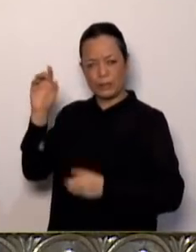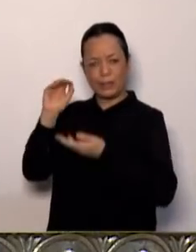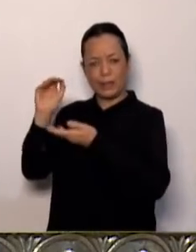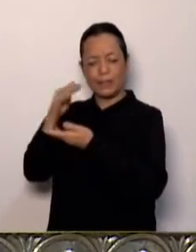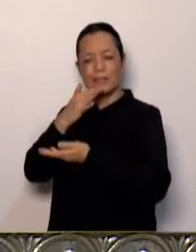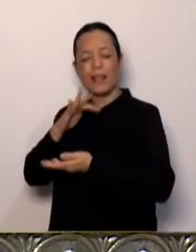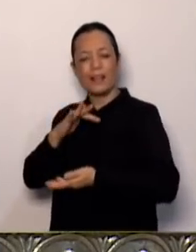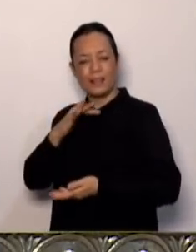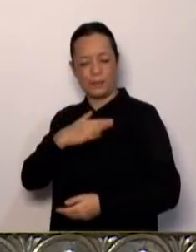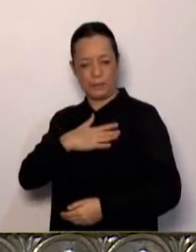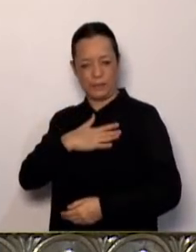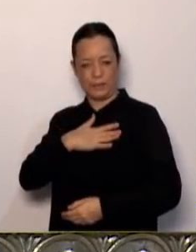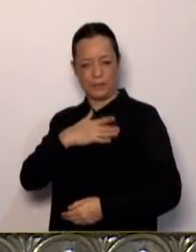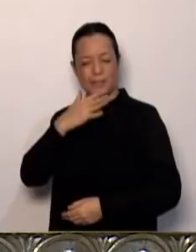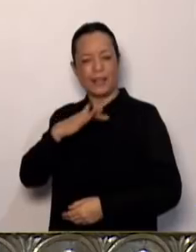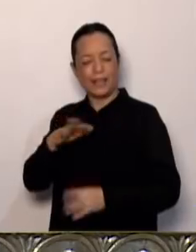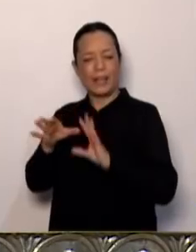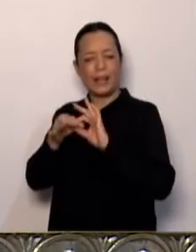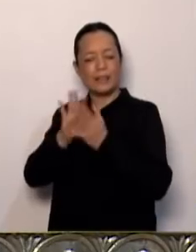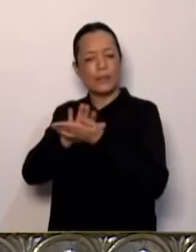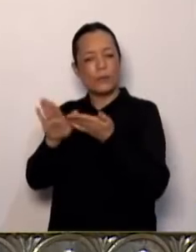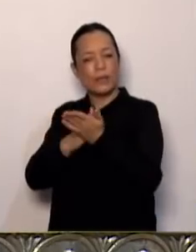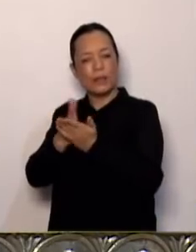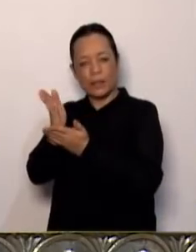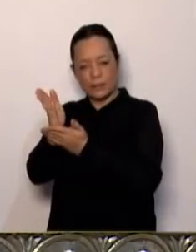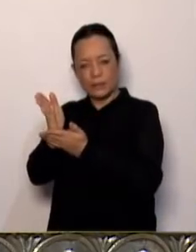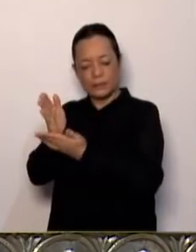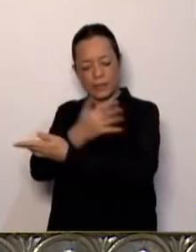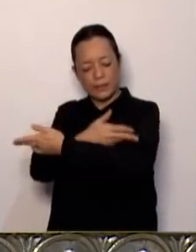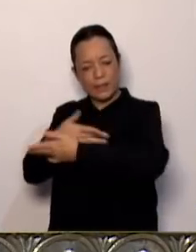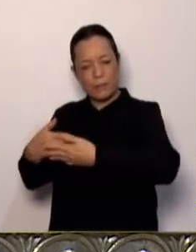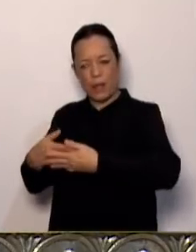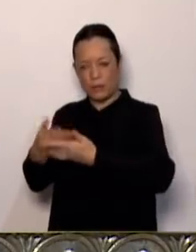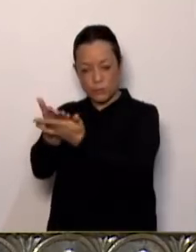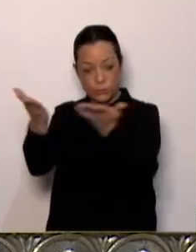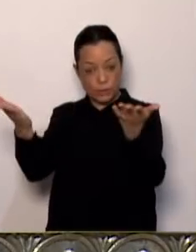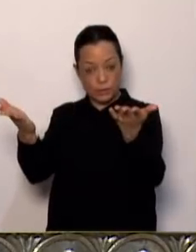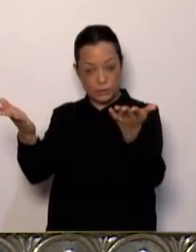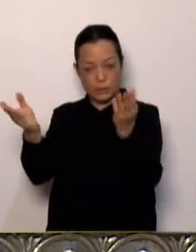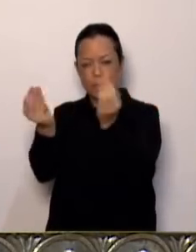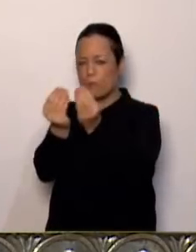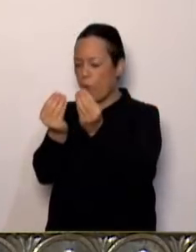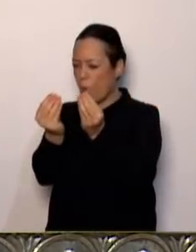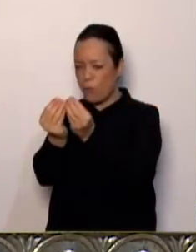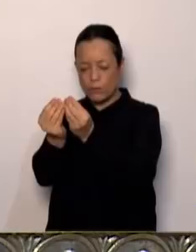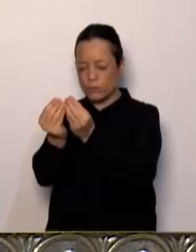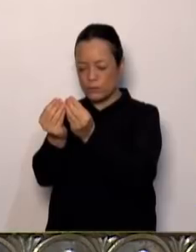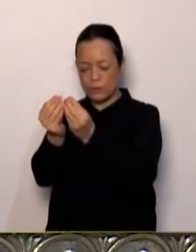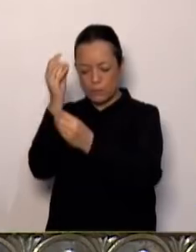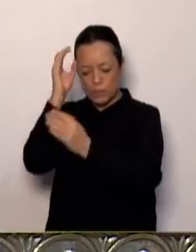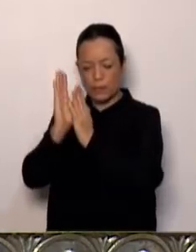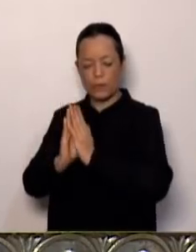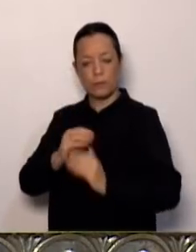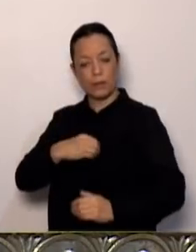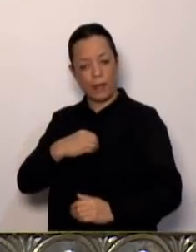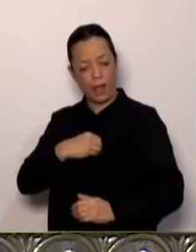sangre, sangre de la alianza nueva y eterna, que será derramada por ustedes y por muchos para el perdón